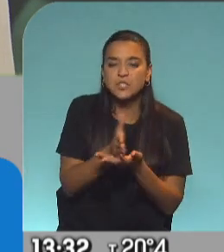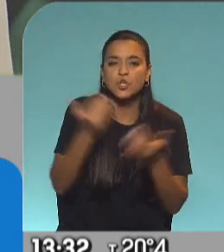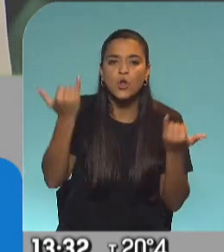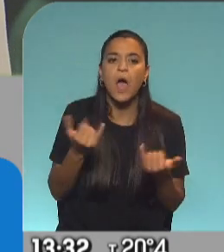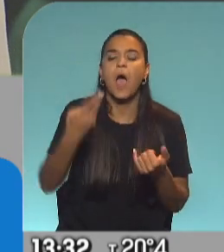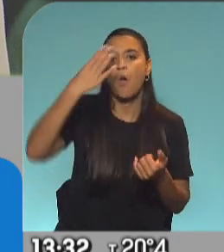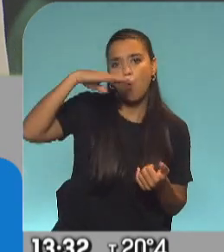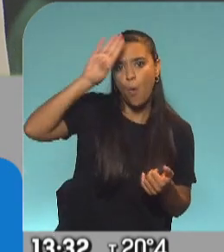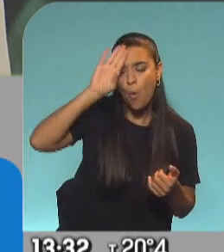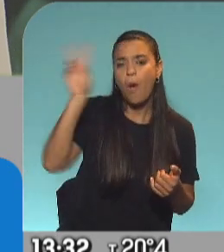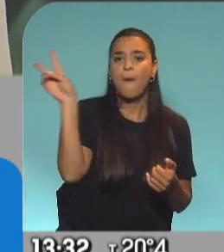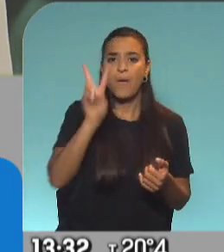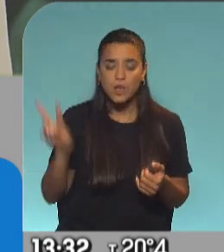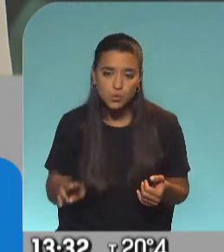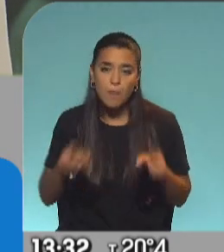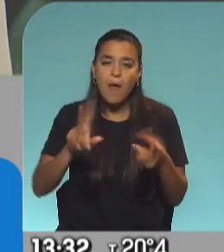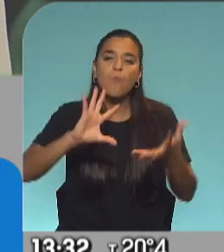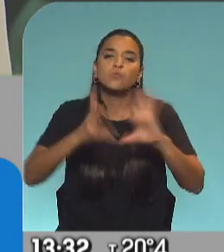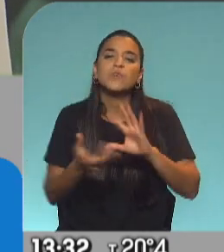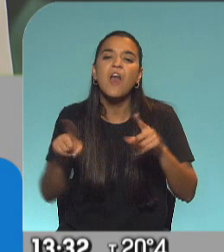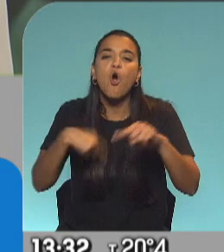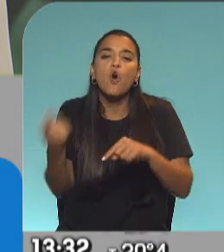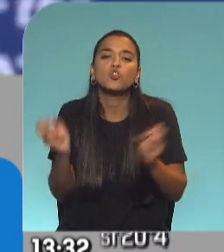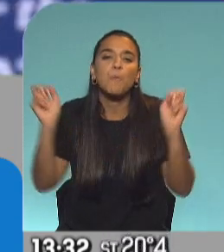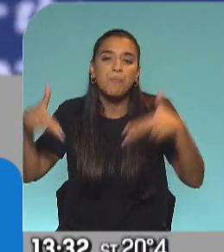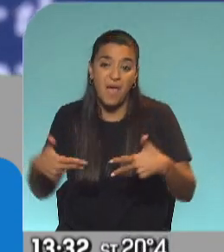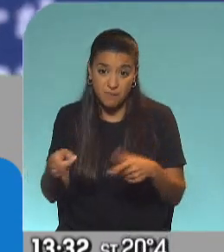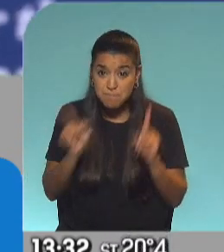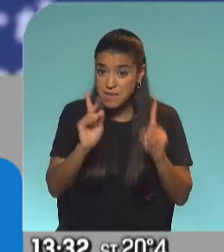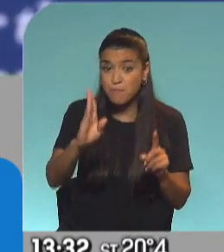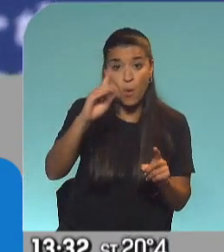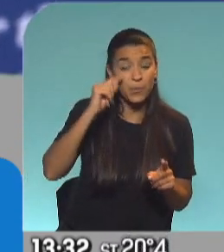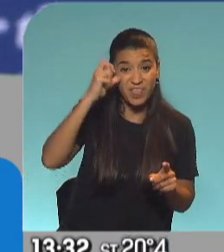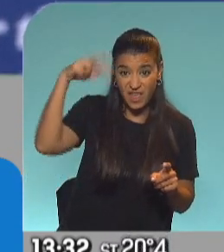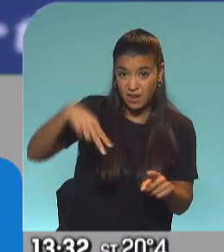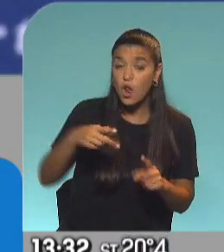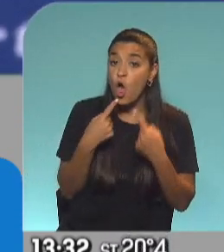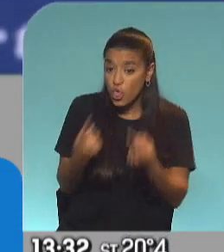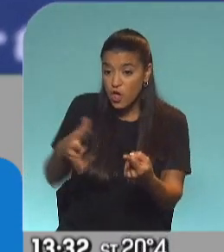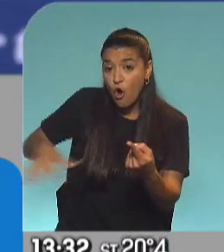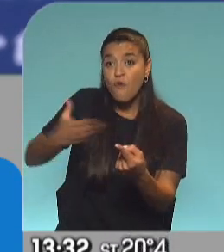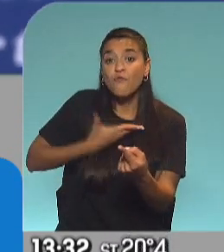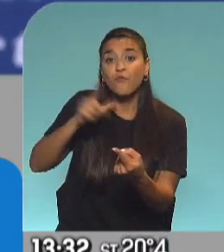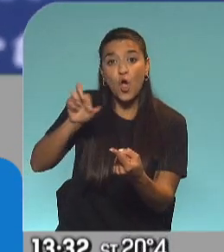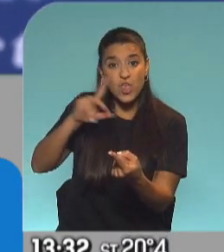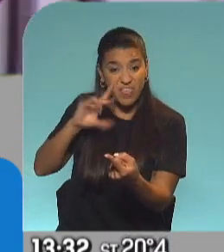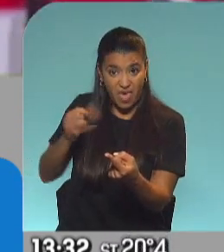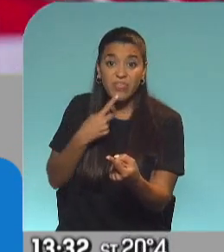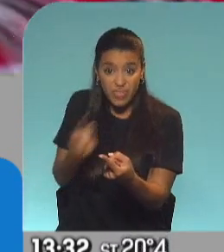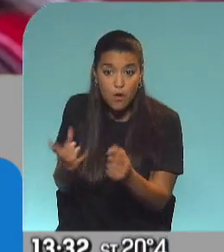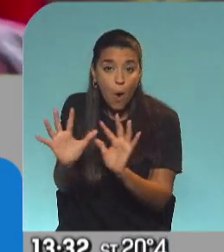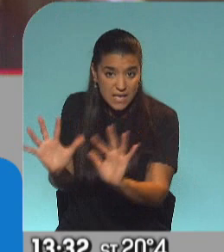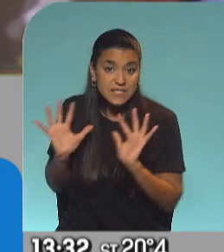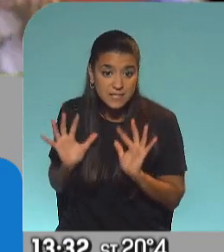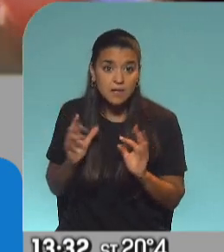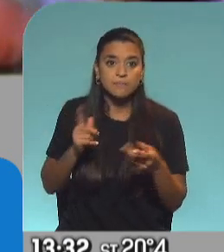y a Venezuela para buscar otra estrategia, eso lo dijo él explícitamente en Florida, otra estrategia que empuje hacia